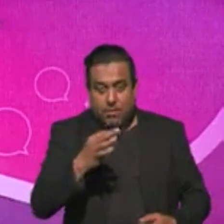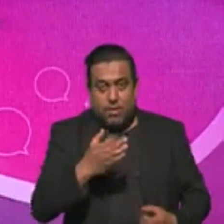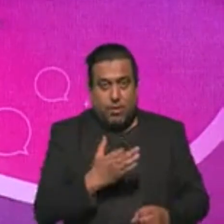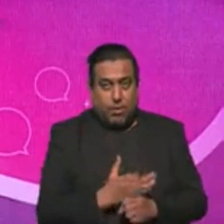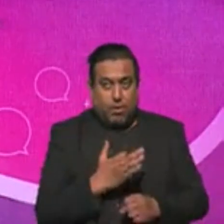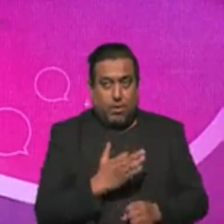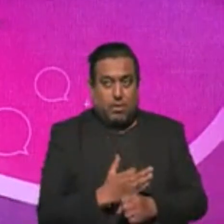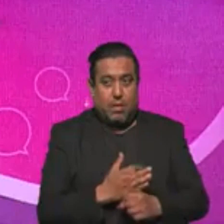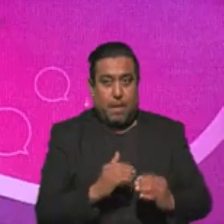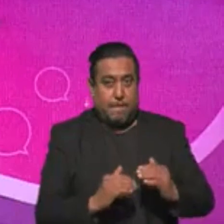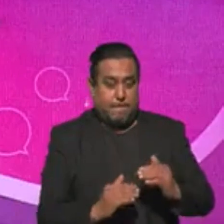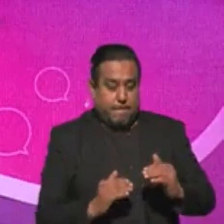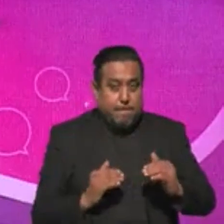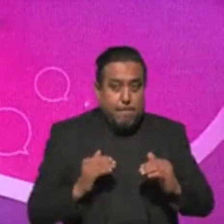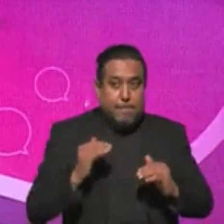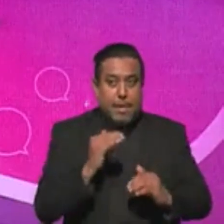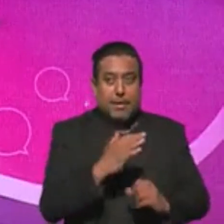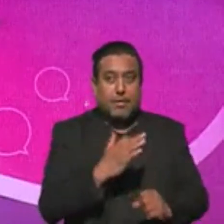deshonrosa